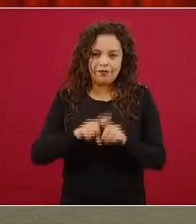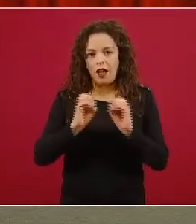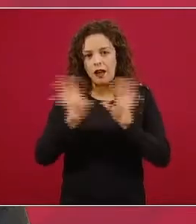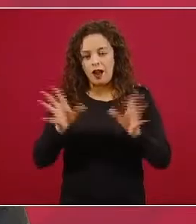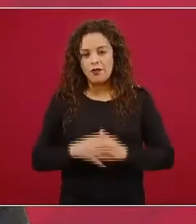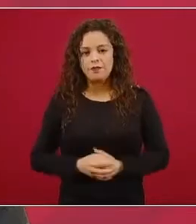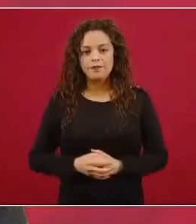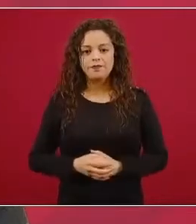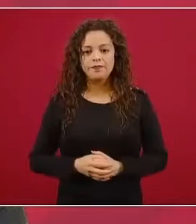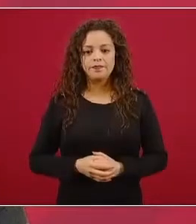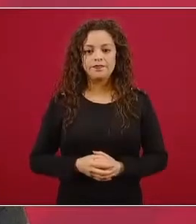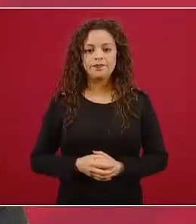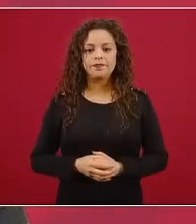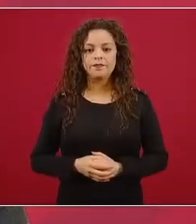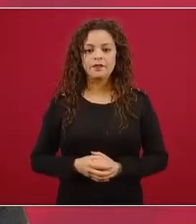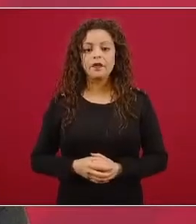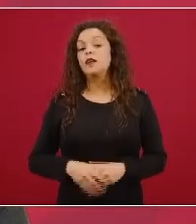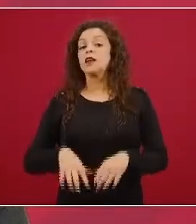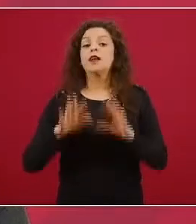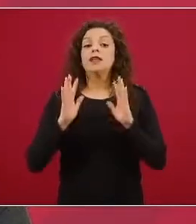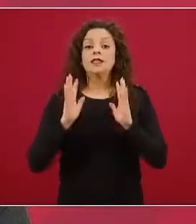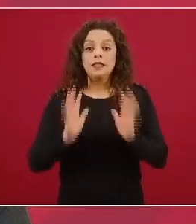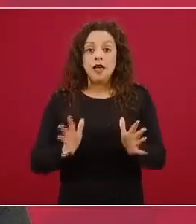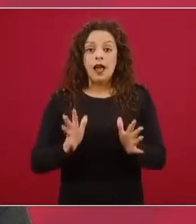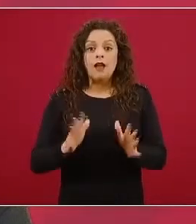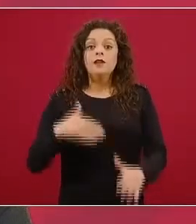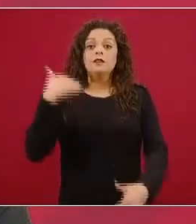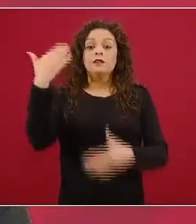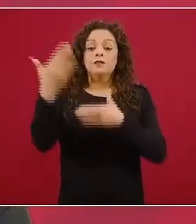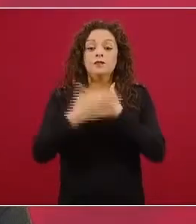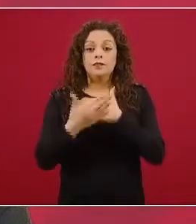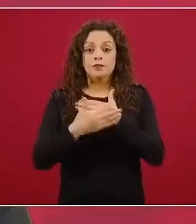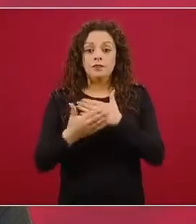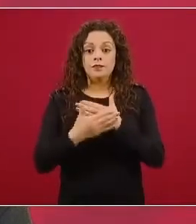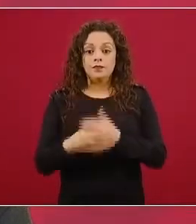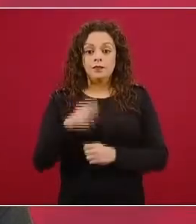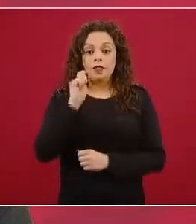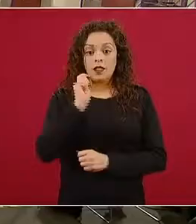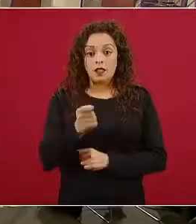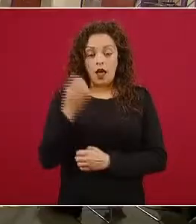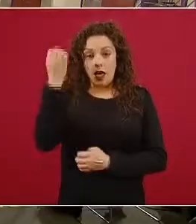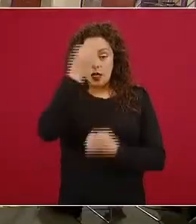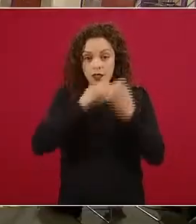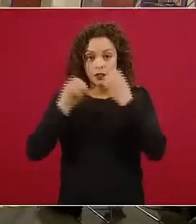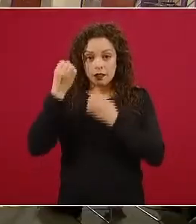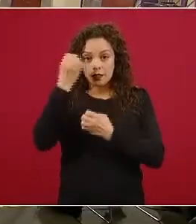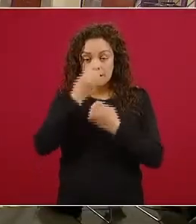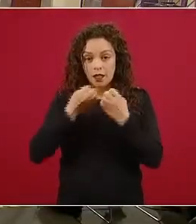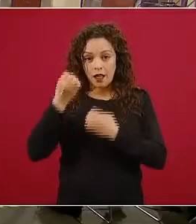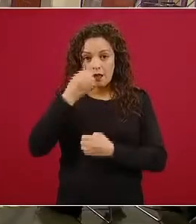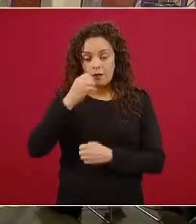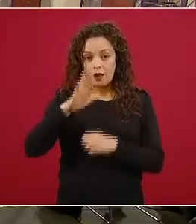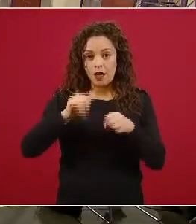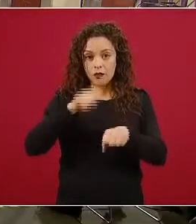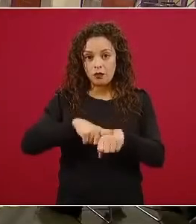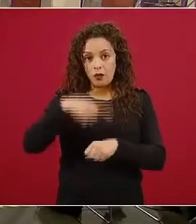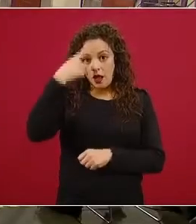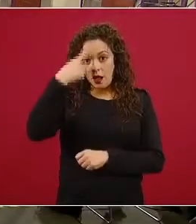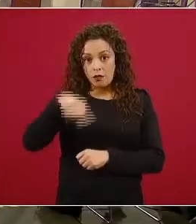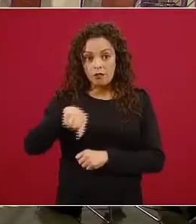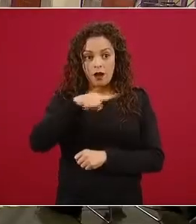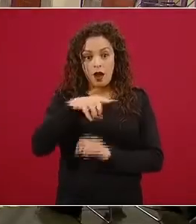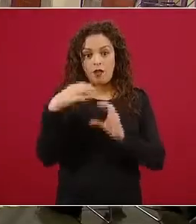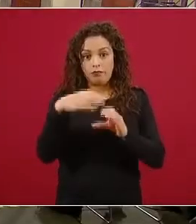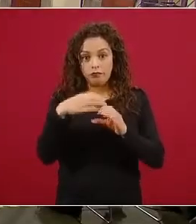Y ya para la próxima generación, que el examen nacional de residencia será en el mes de noviembre,